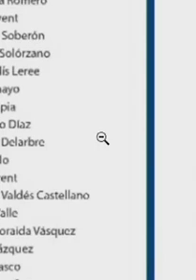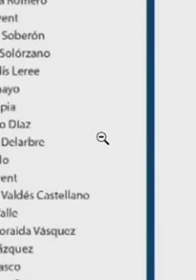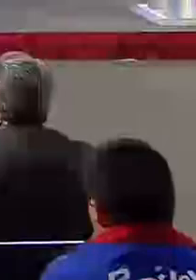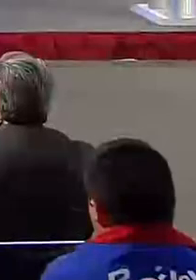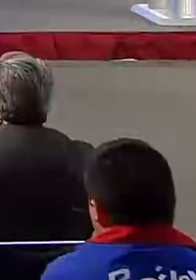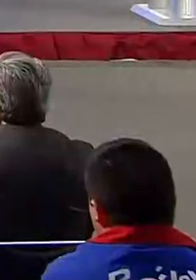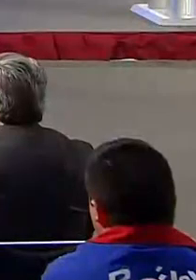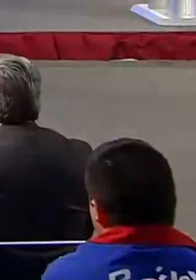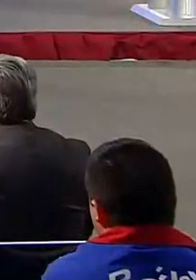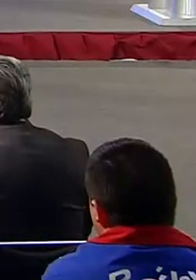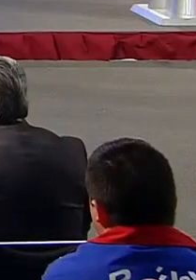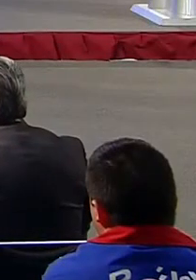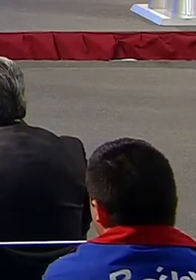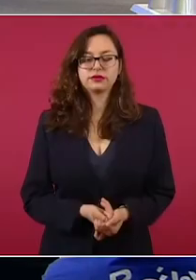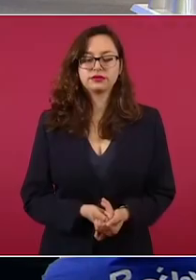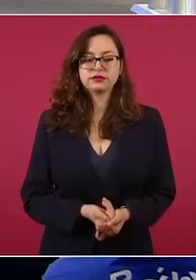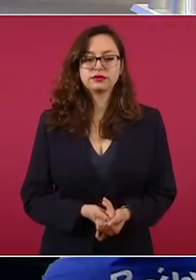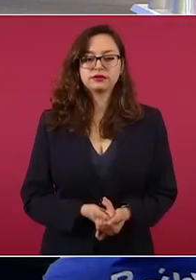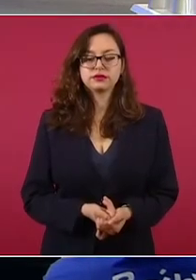pueblo, ¿qué dijo?